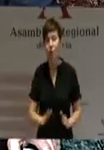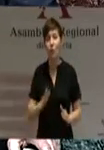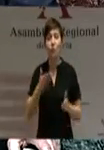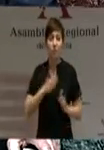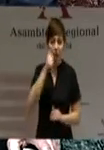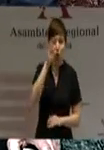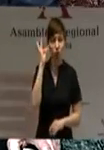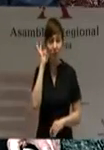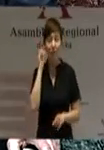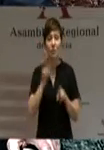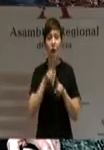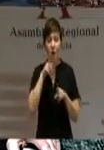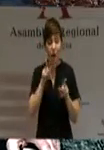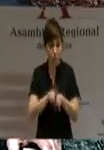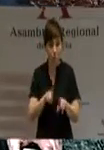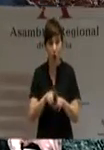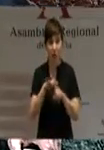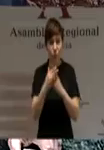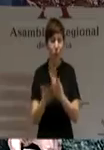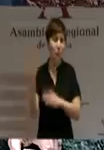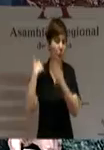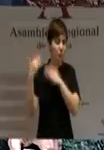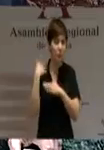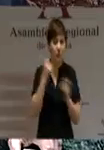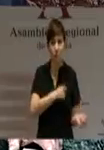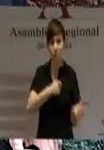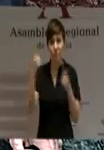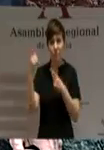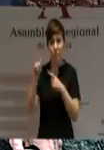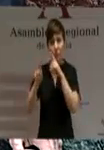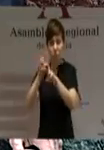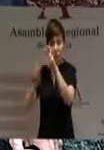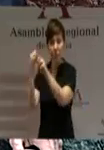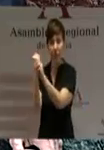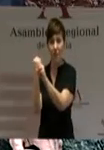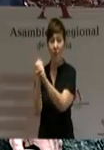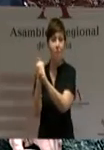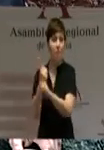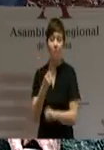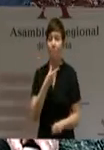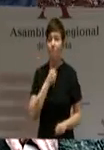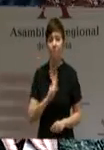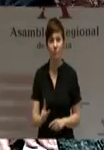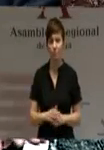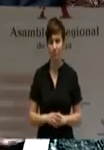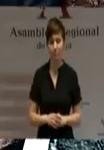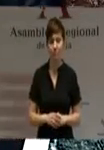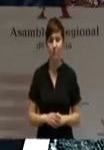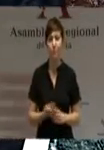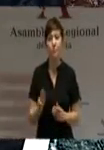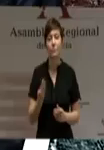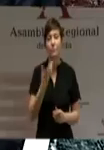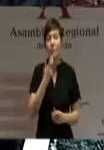hijas. Señor Garre, un problema real y concreto es que cuando alguien con suerte encuentra un